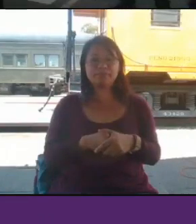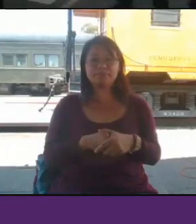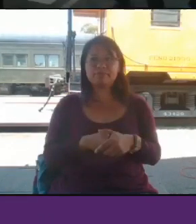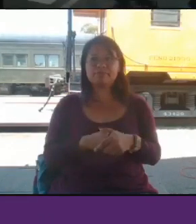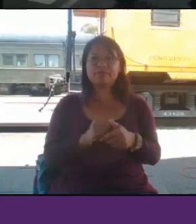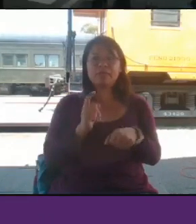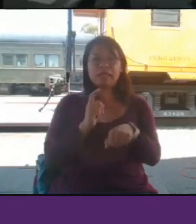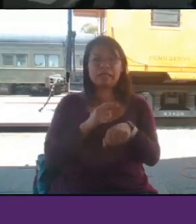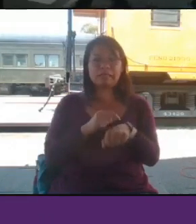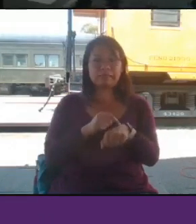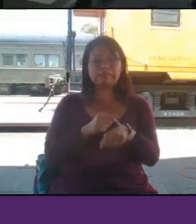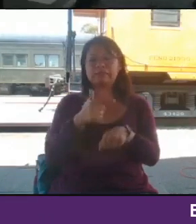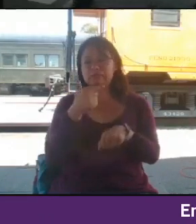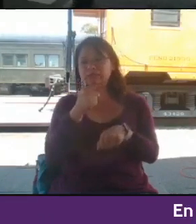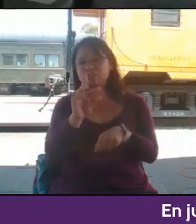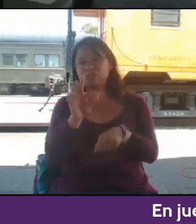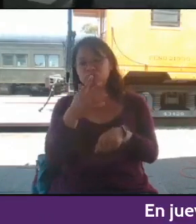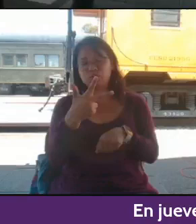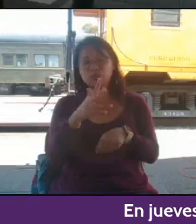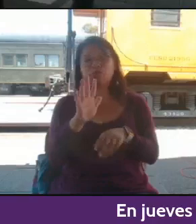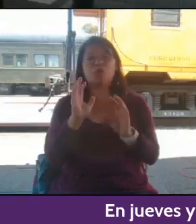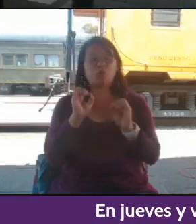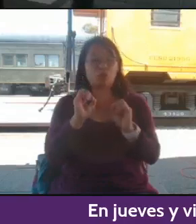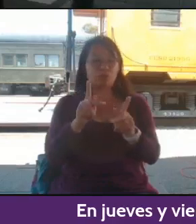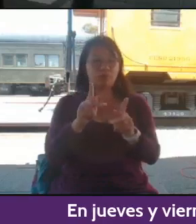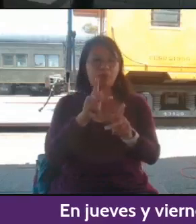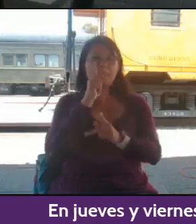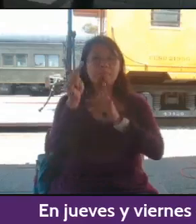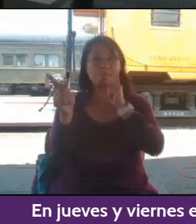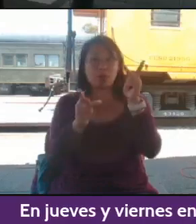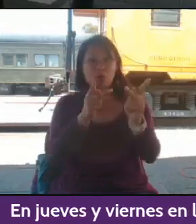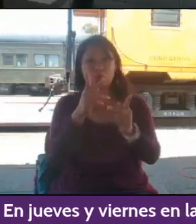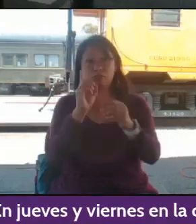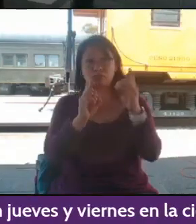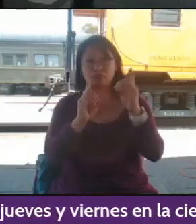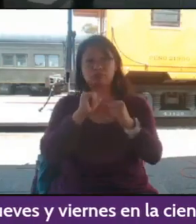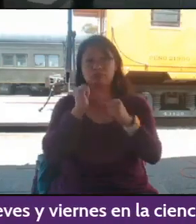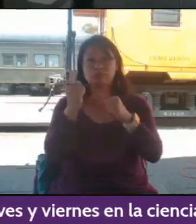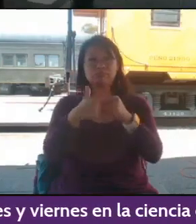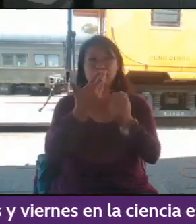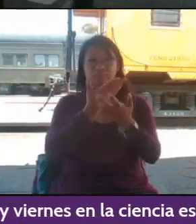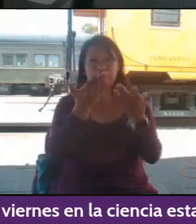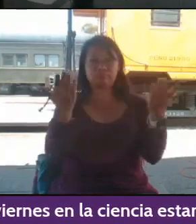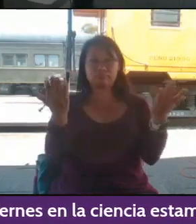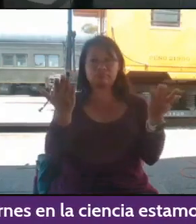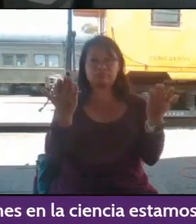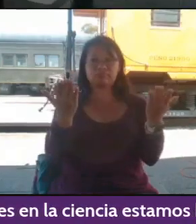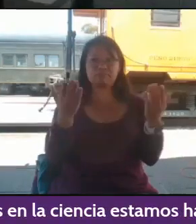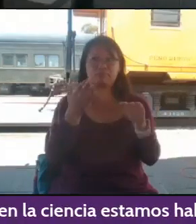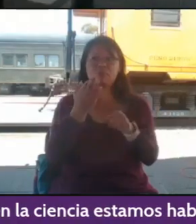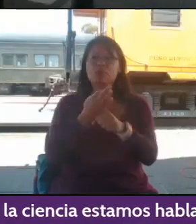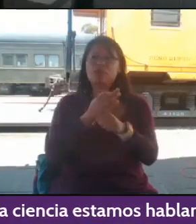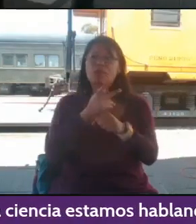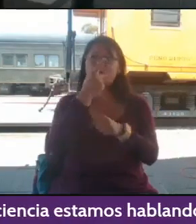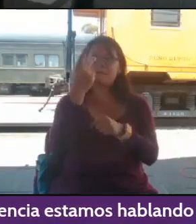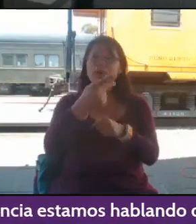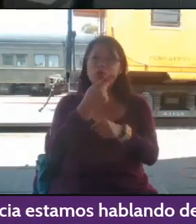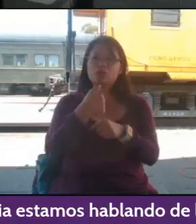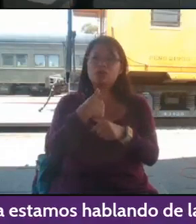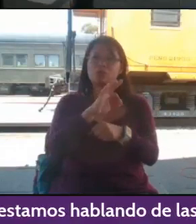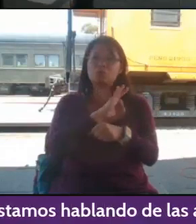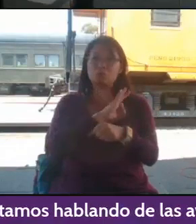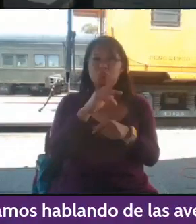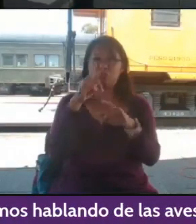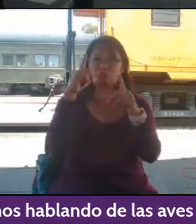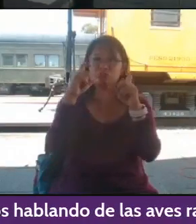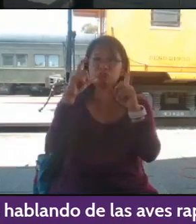Ok, perfecto. Entonces, qué bueno, porque hay periodo para preguntas si tienen alguna duda. Si no, ahorita me preguntabas si podían tomarse alguna foto con